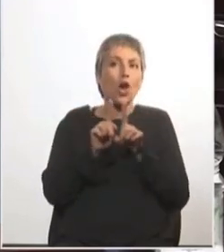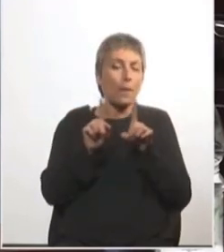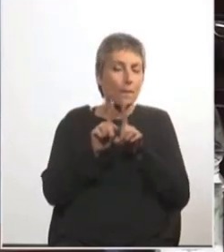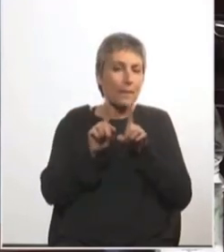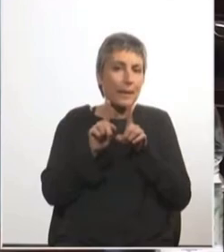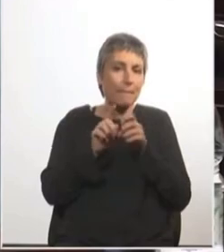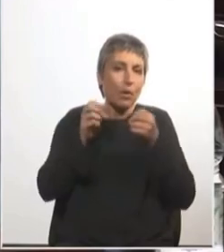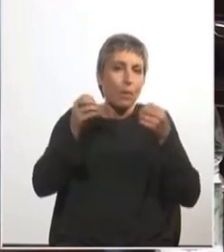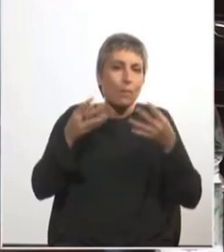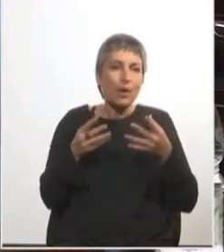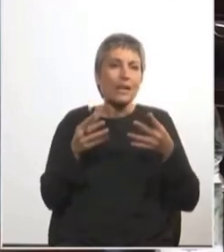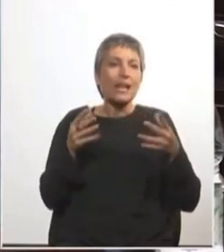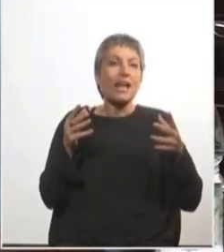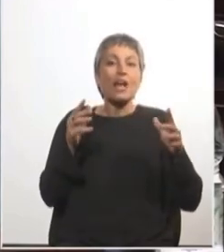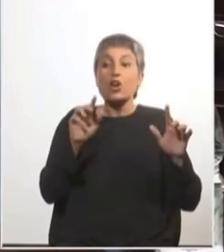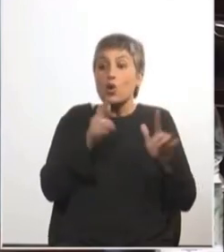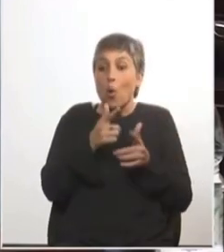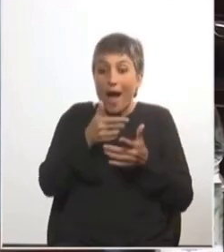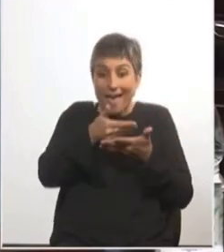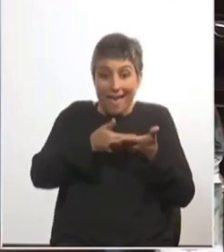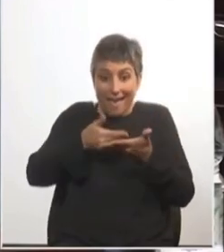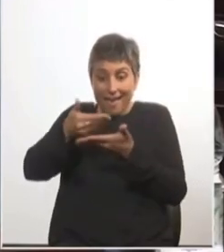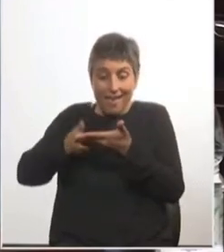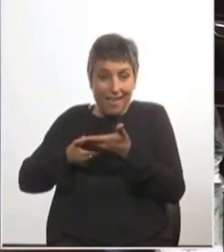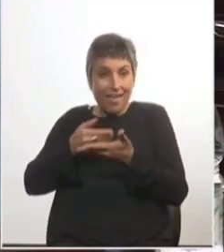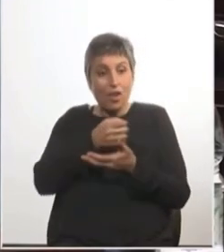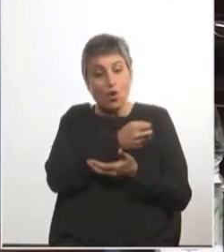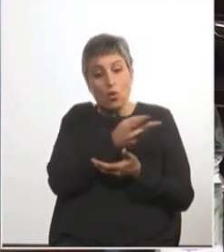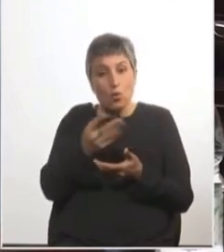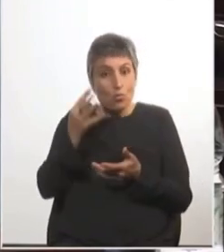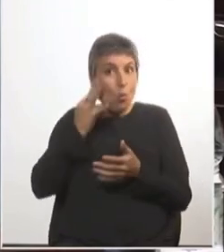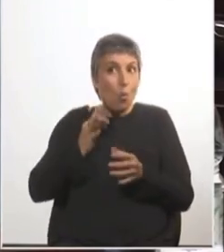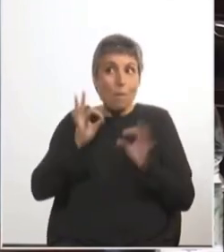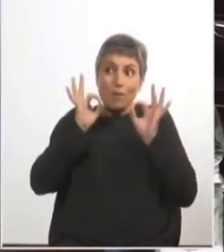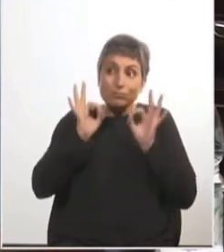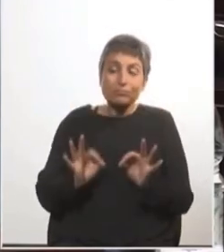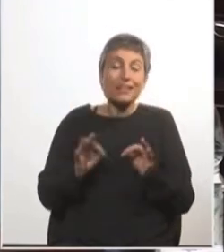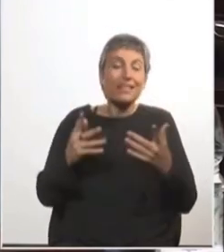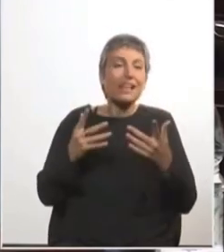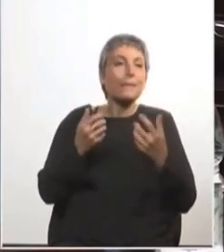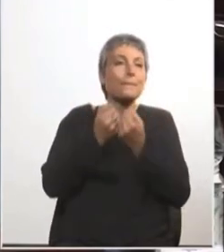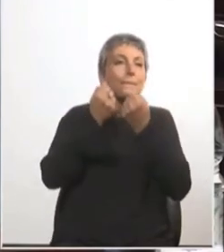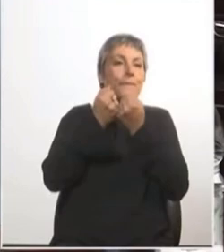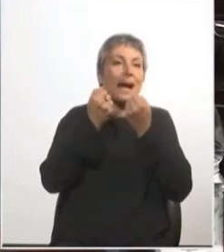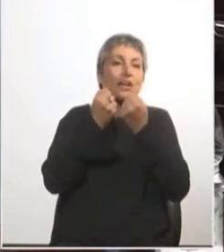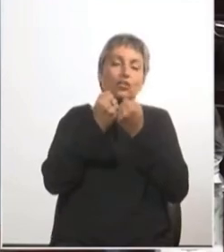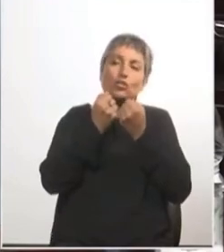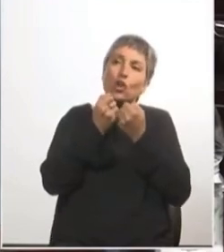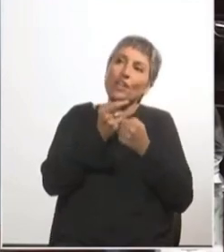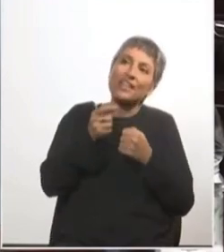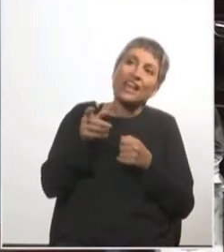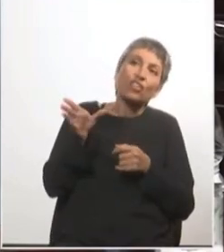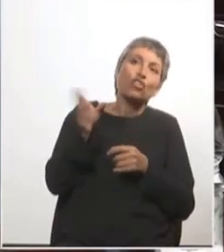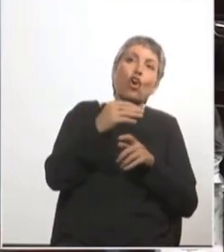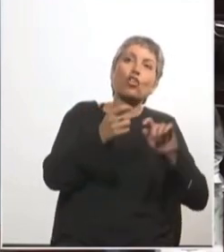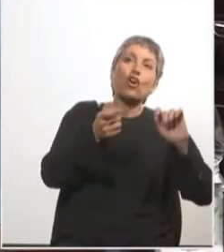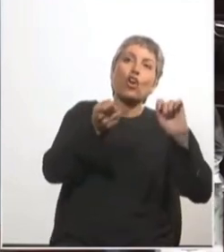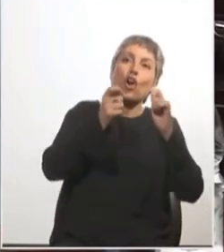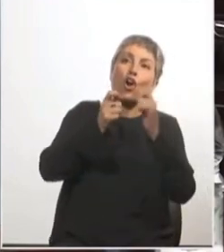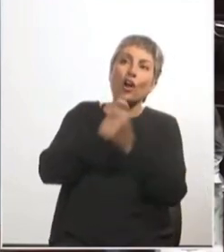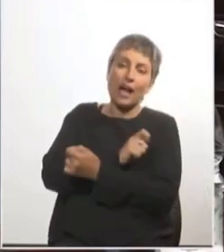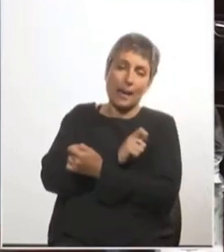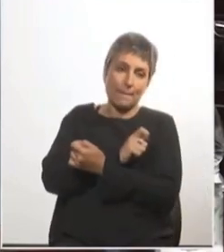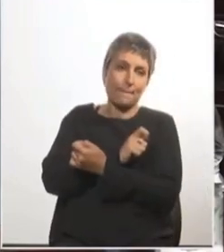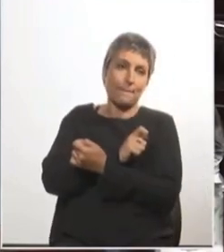porque no tenemos los números efectivos del impacto de todos los cambios que se han